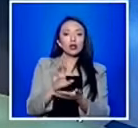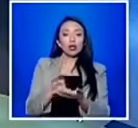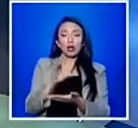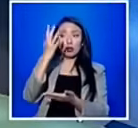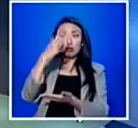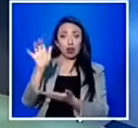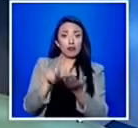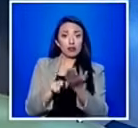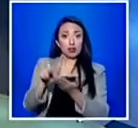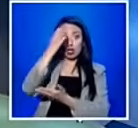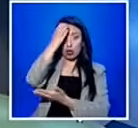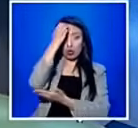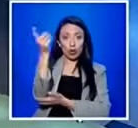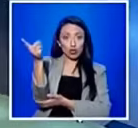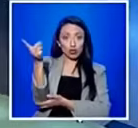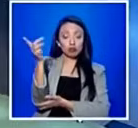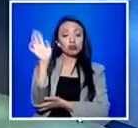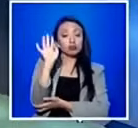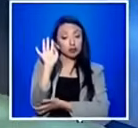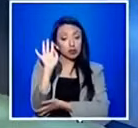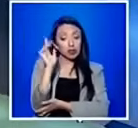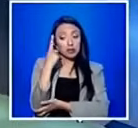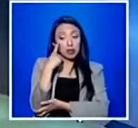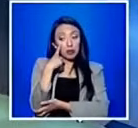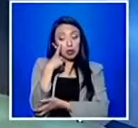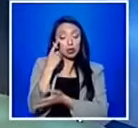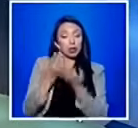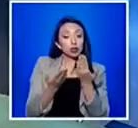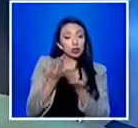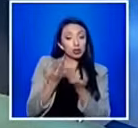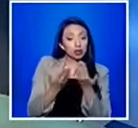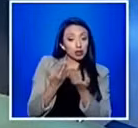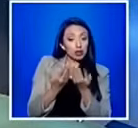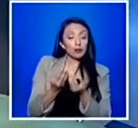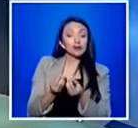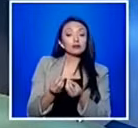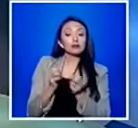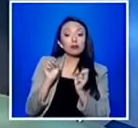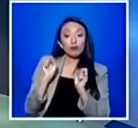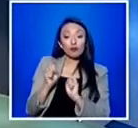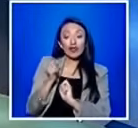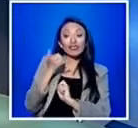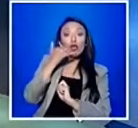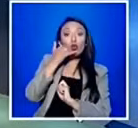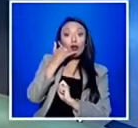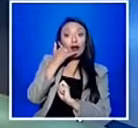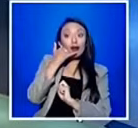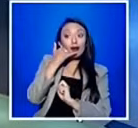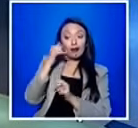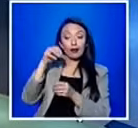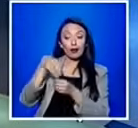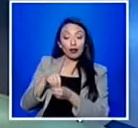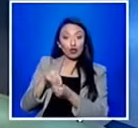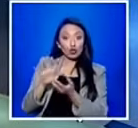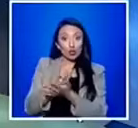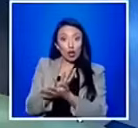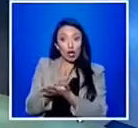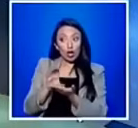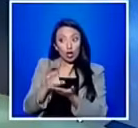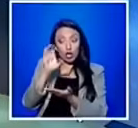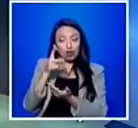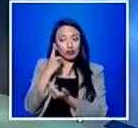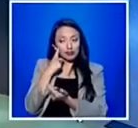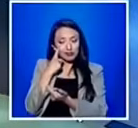anunciado el Ministerio de Educación y se está estudiando la posibilidad también de saber si se permite o no el ingreso de celulares a los centros